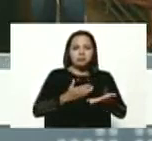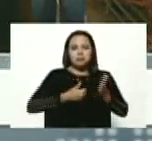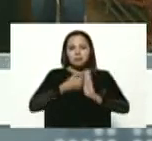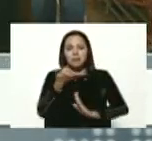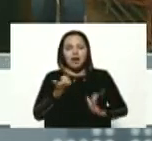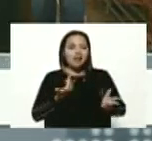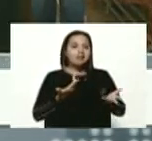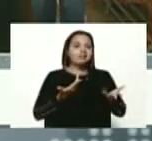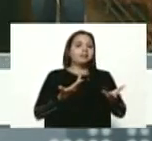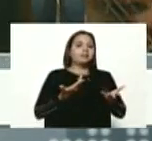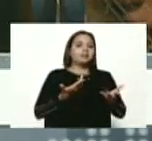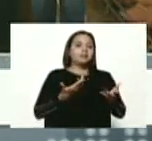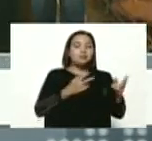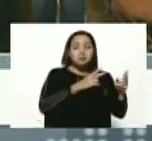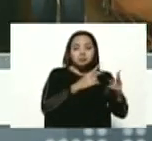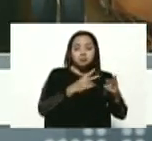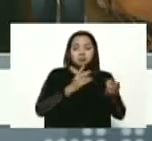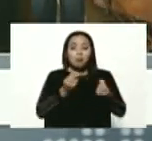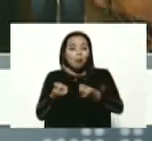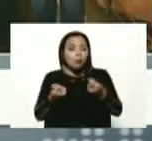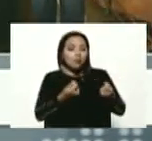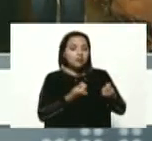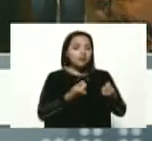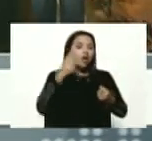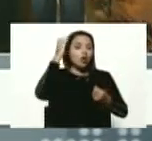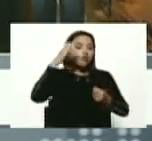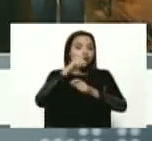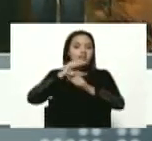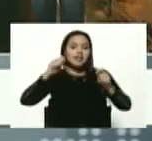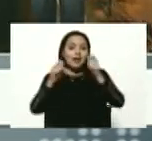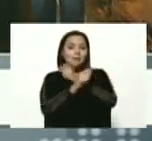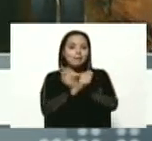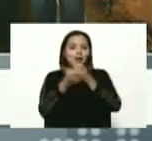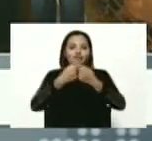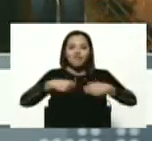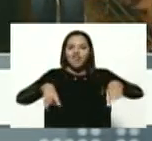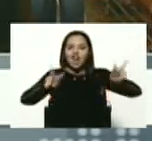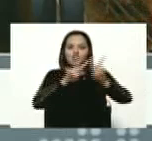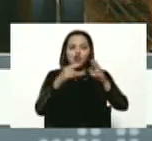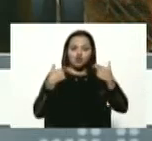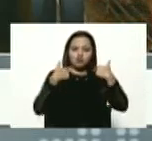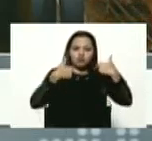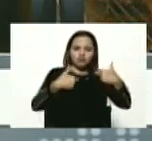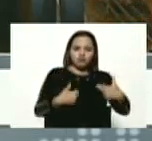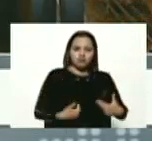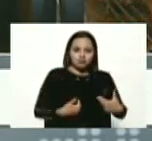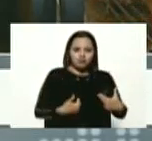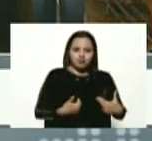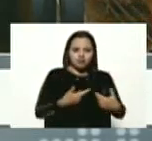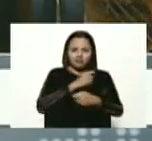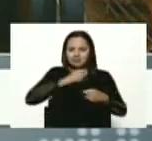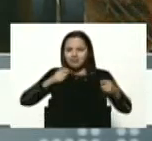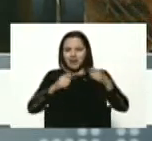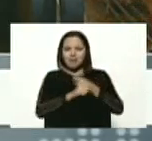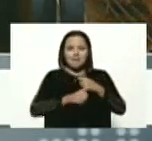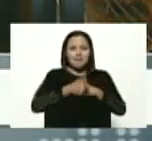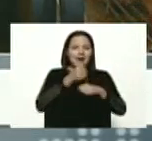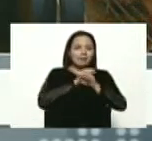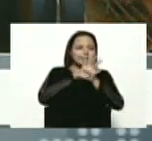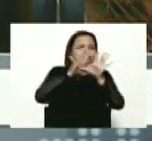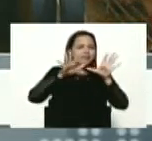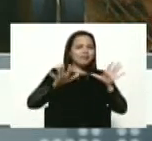entretenida, y la conciencia cambia. Los valores del ser humano se vuelven más puros,